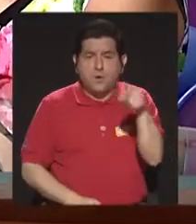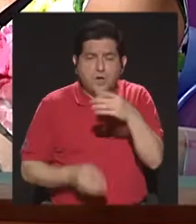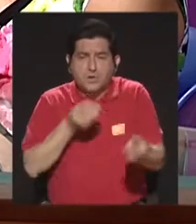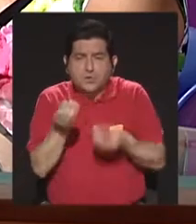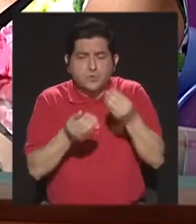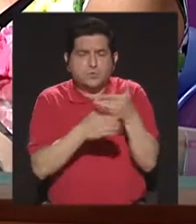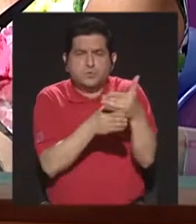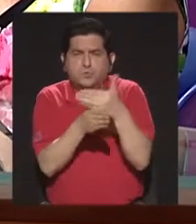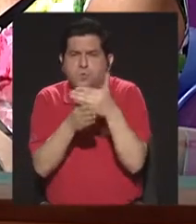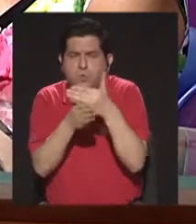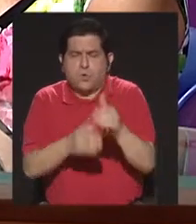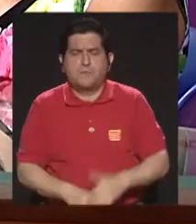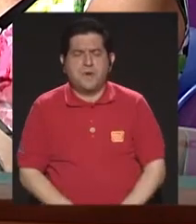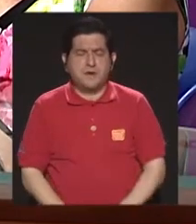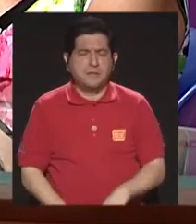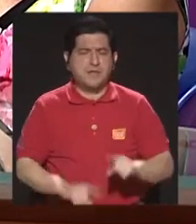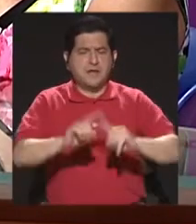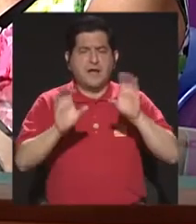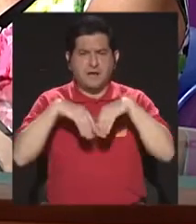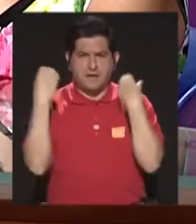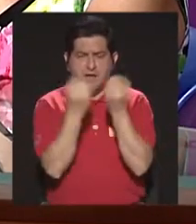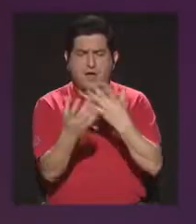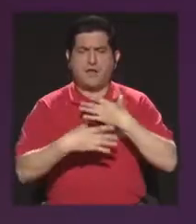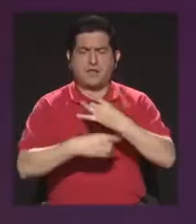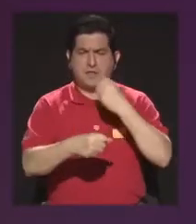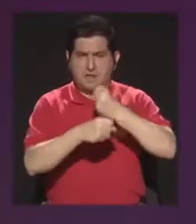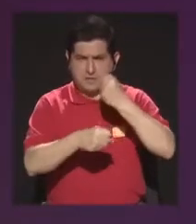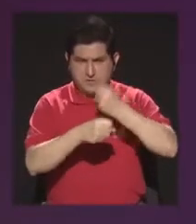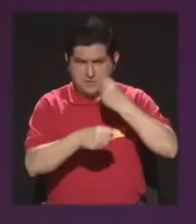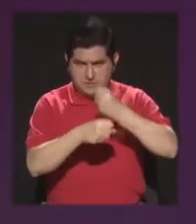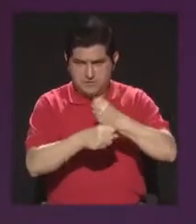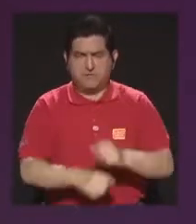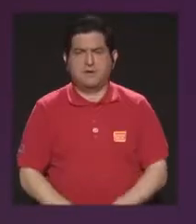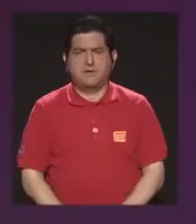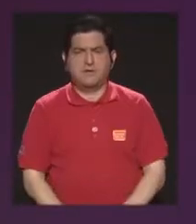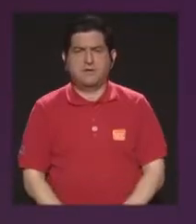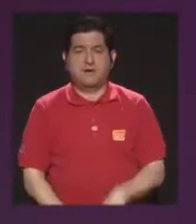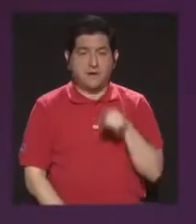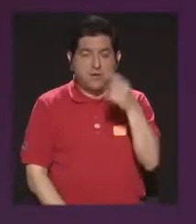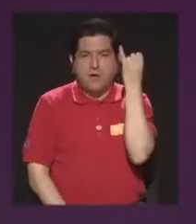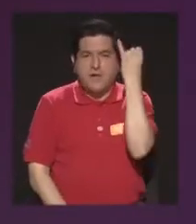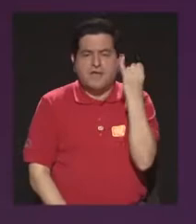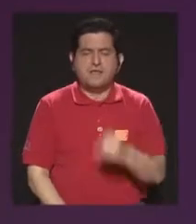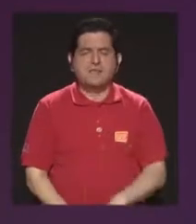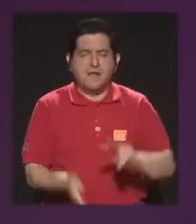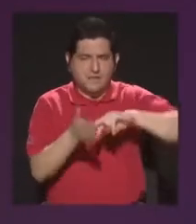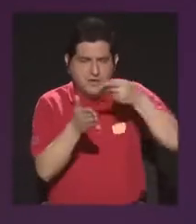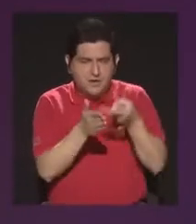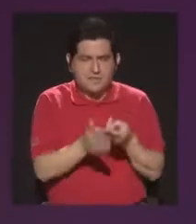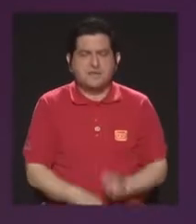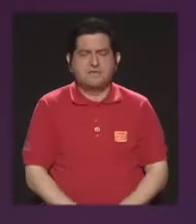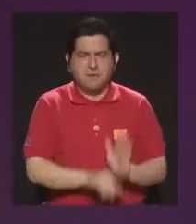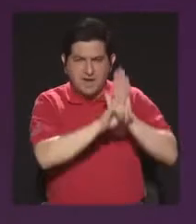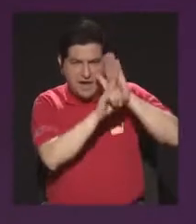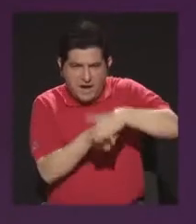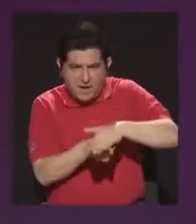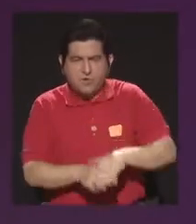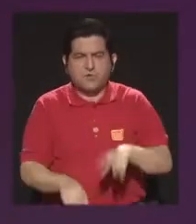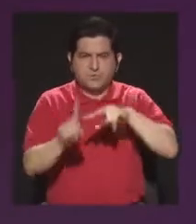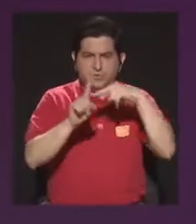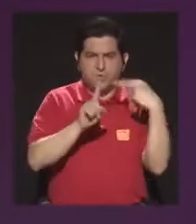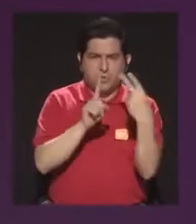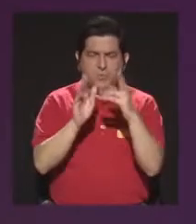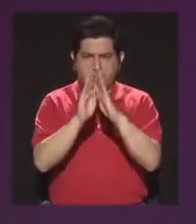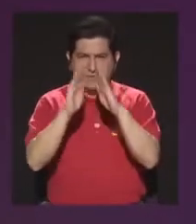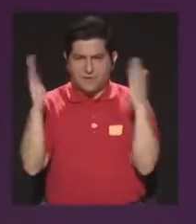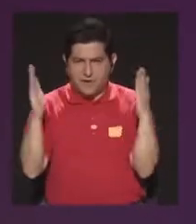de compartir esa plataforma a organizaciones que estén interesadas en trabajar con ellos bajo esta idea de acoso inclusiva, de acoso un poco más